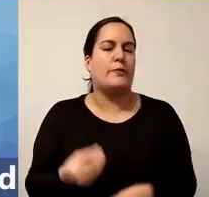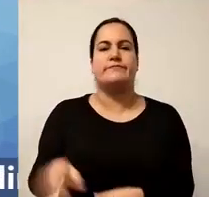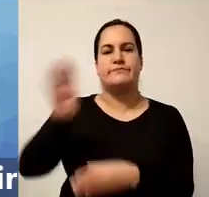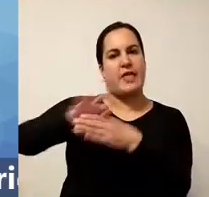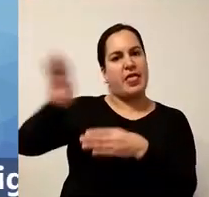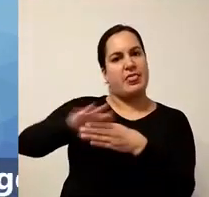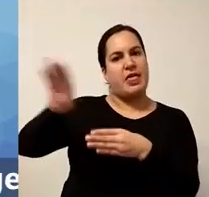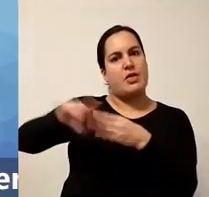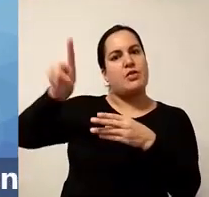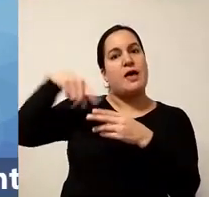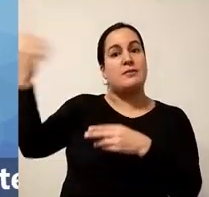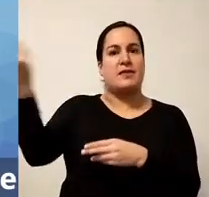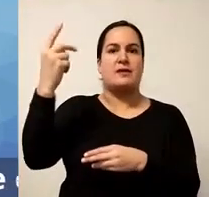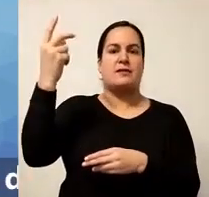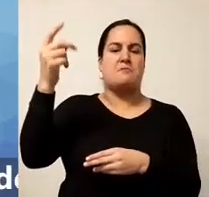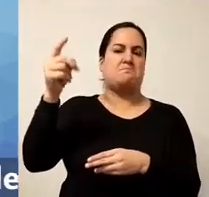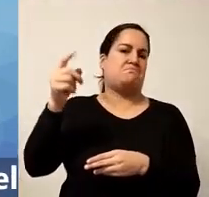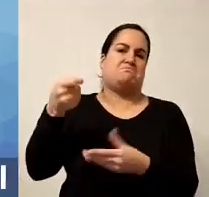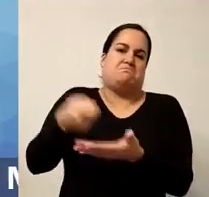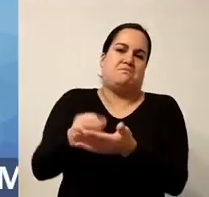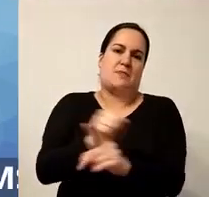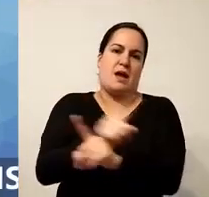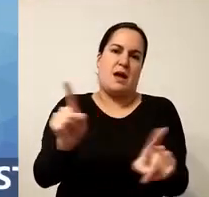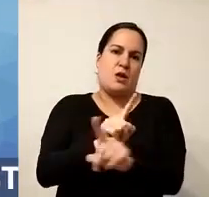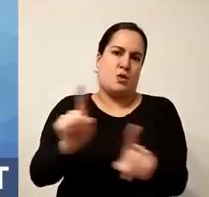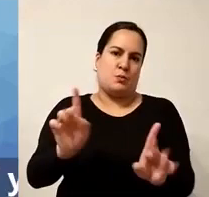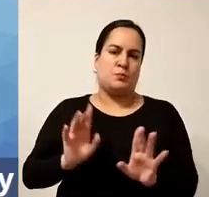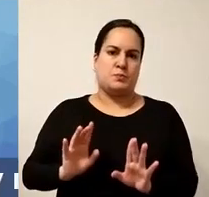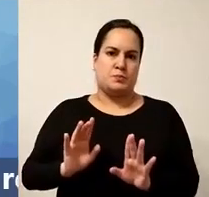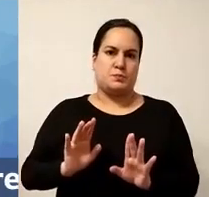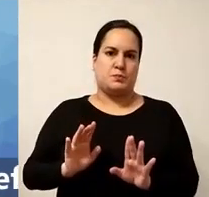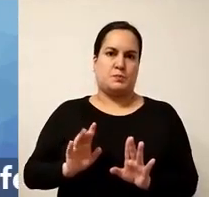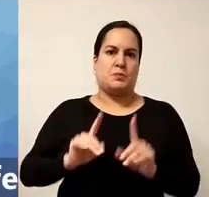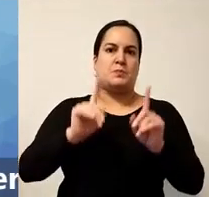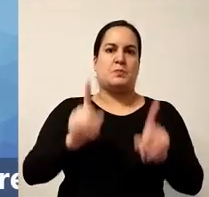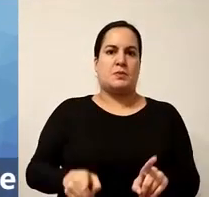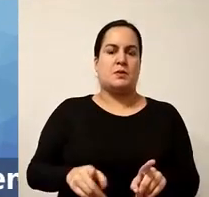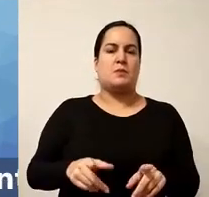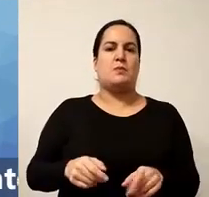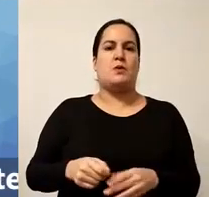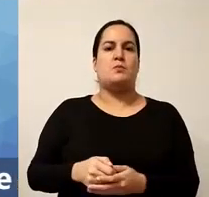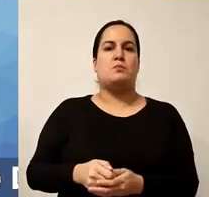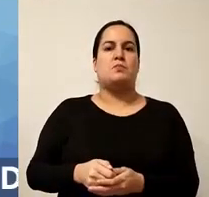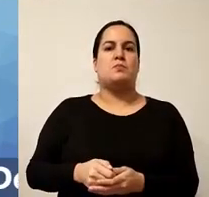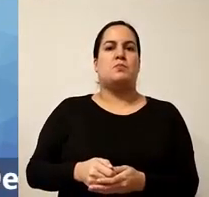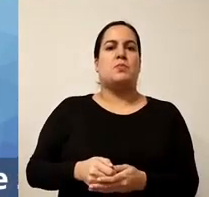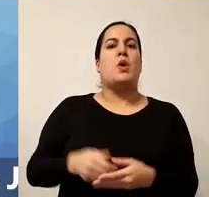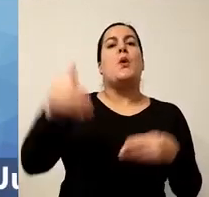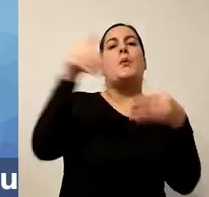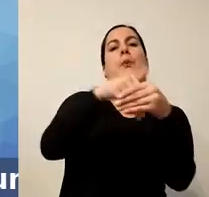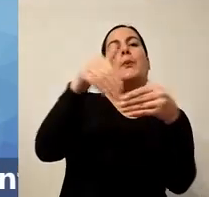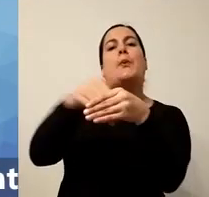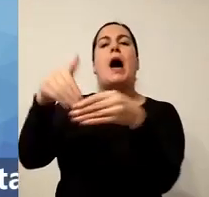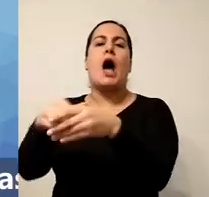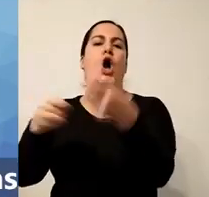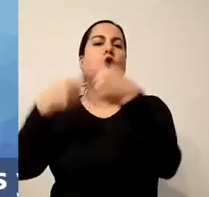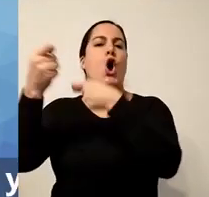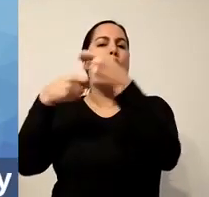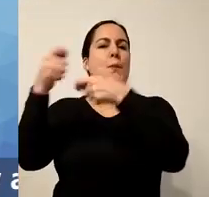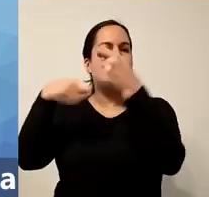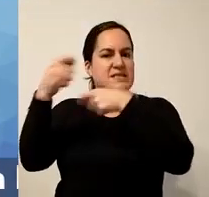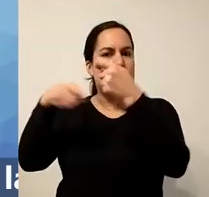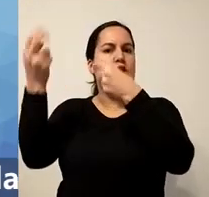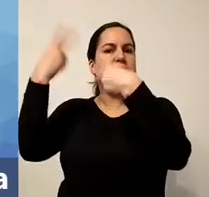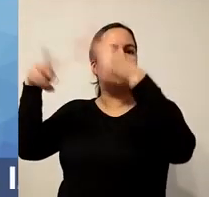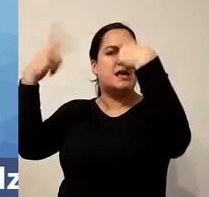vez tenemos que avanzar en declarar un sistema único y estatal de